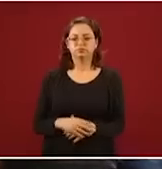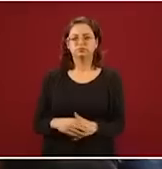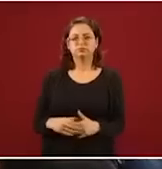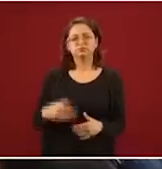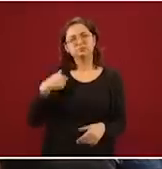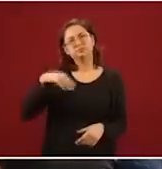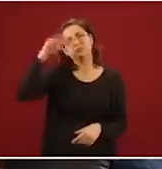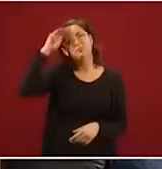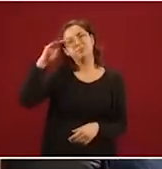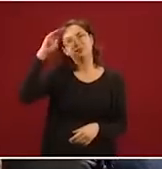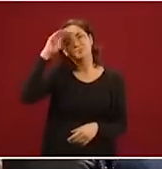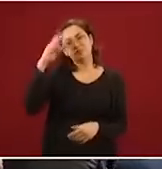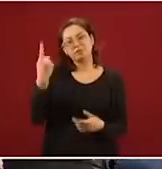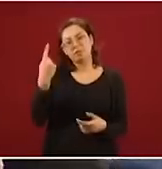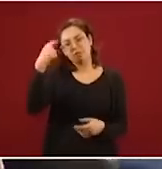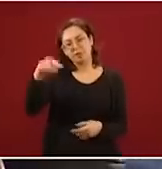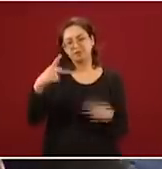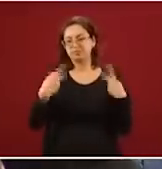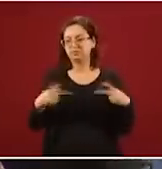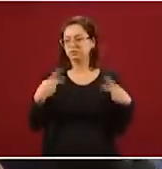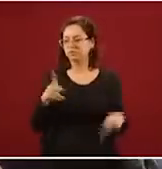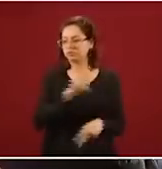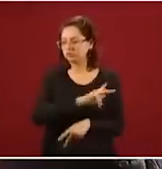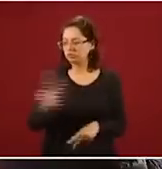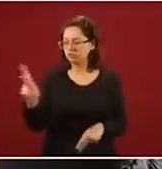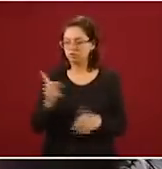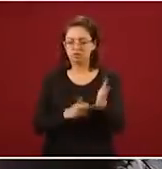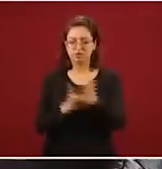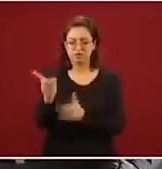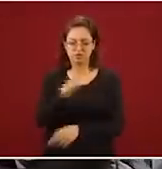garantizar el derecho a la salud a todos,